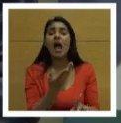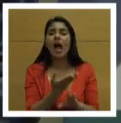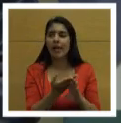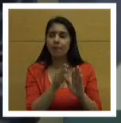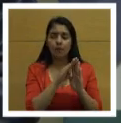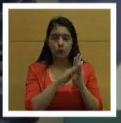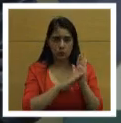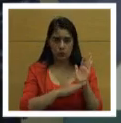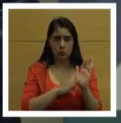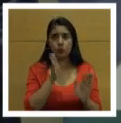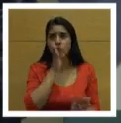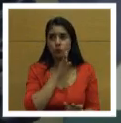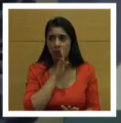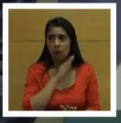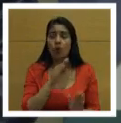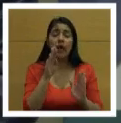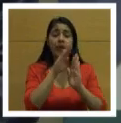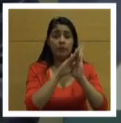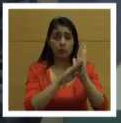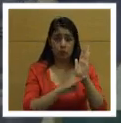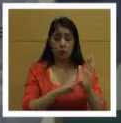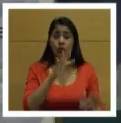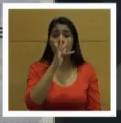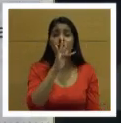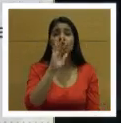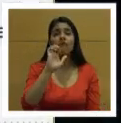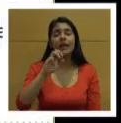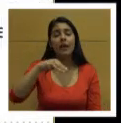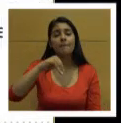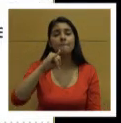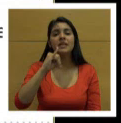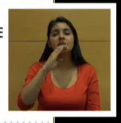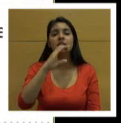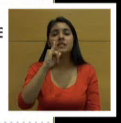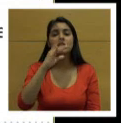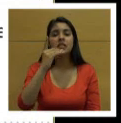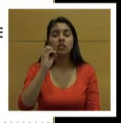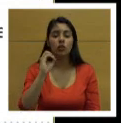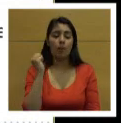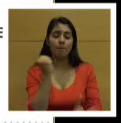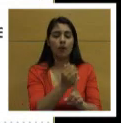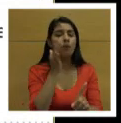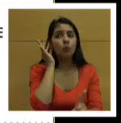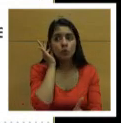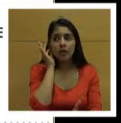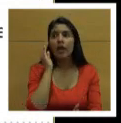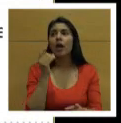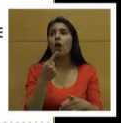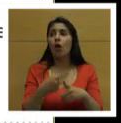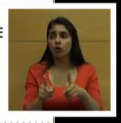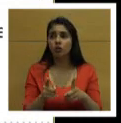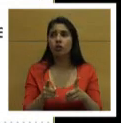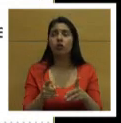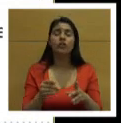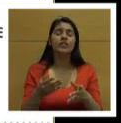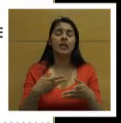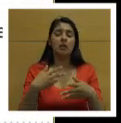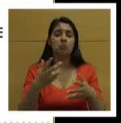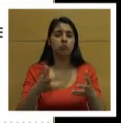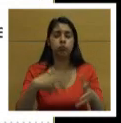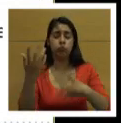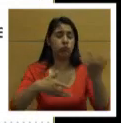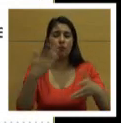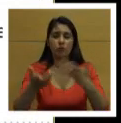utilizamos, que, por ejemplo, tenemos el protocolo de femicidio, protocolo de caso de conmoción pública y protocolo general de caso de violencia de género,